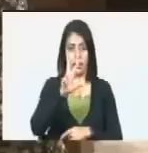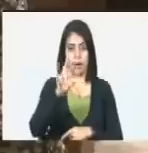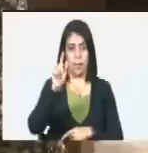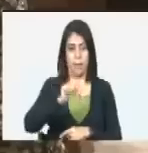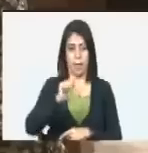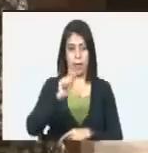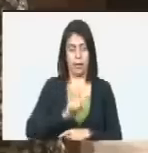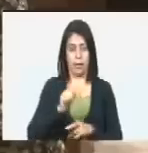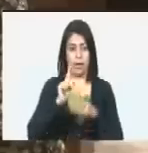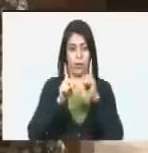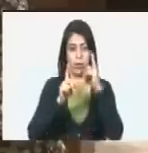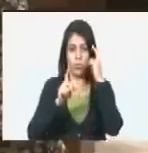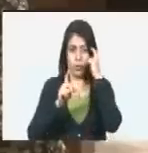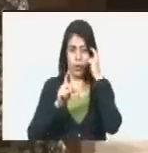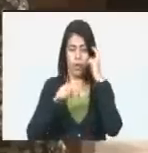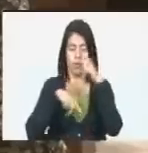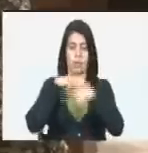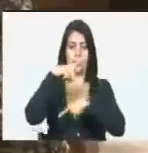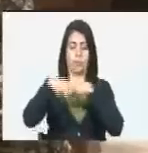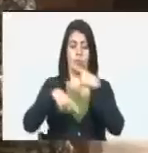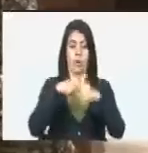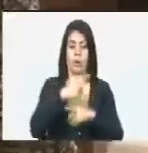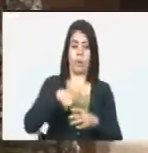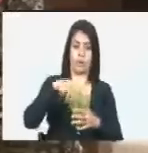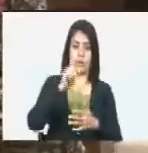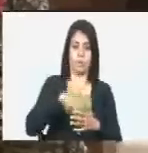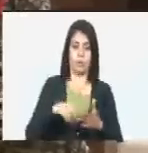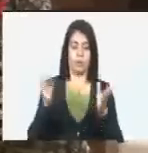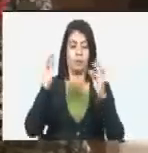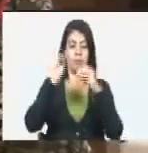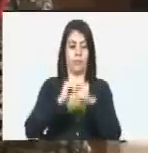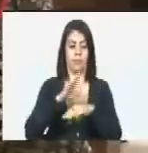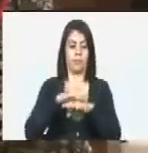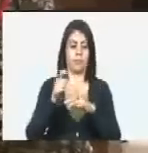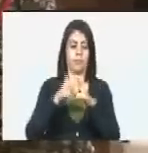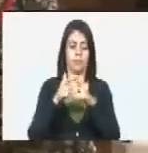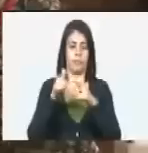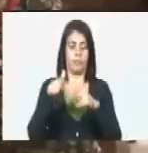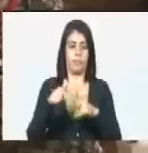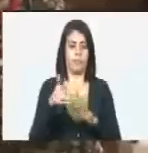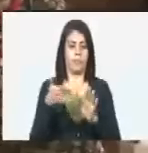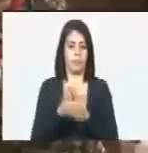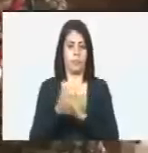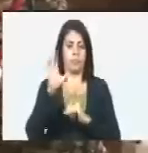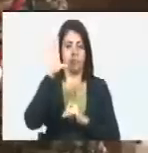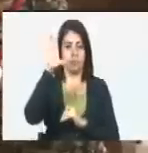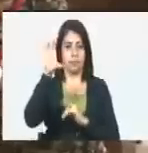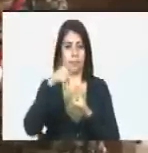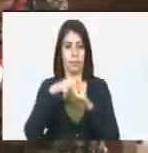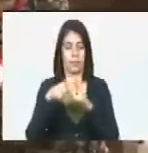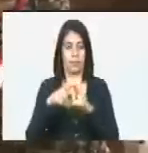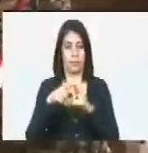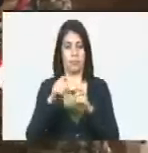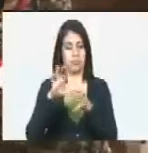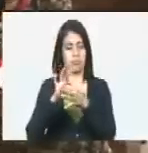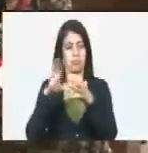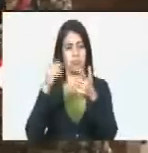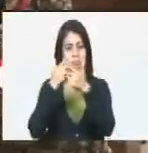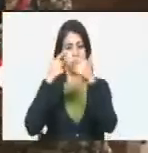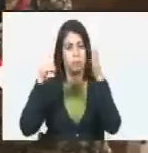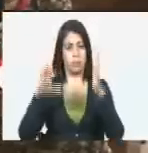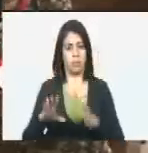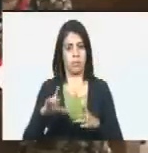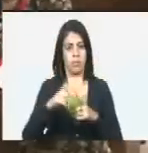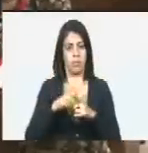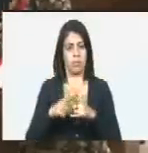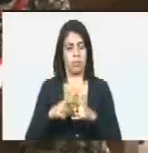3 meses y 1 días después de firmado el Acuerdo de Ginebra, como un país descolonizado, República Cooperativa de